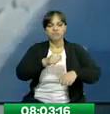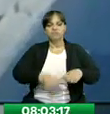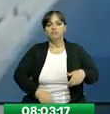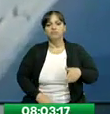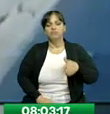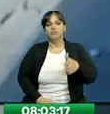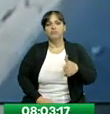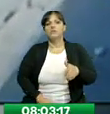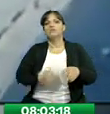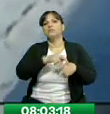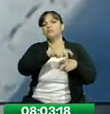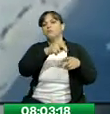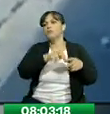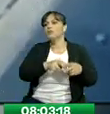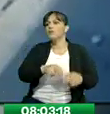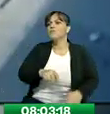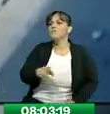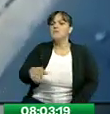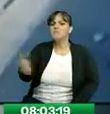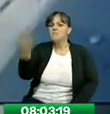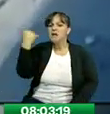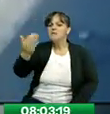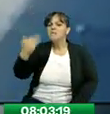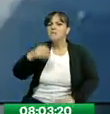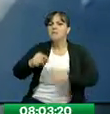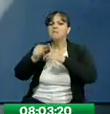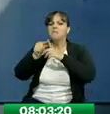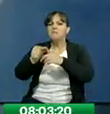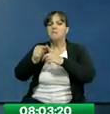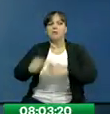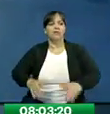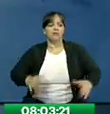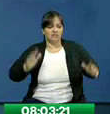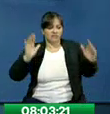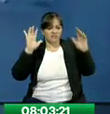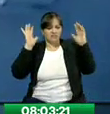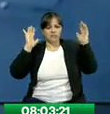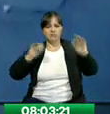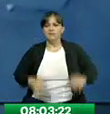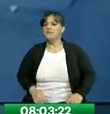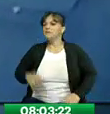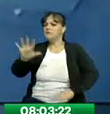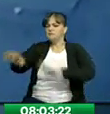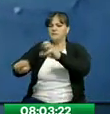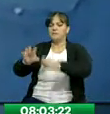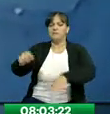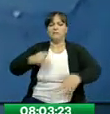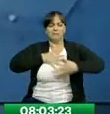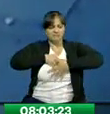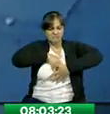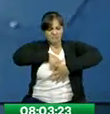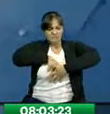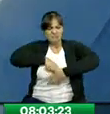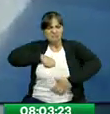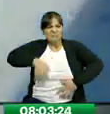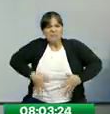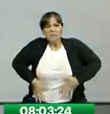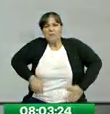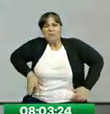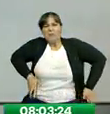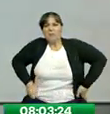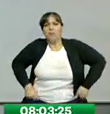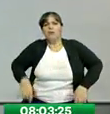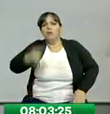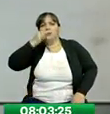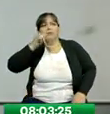obligó a que se detenga así le robó todo lo que llevaba incluso le tocó varias partes de su cuerpo frente a su hijo